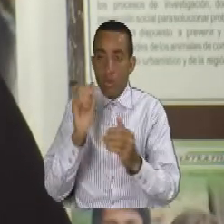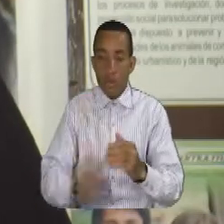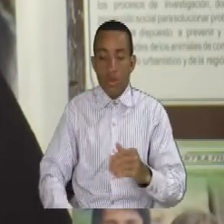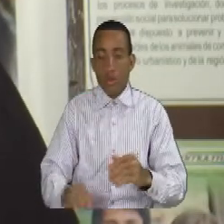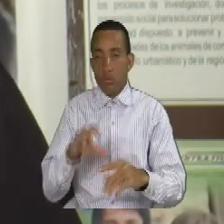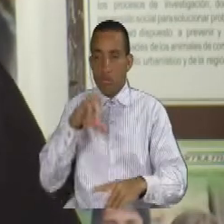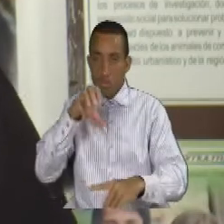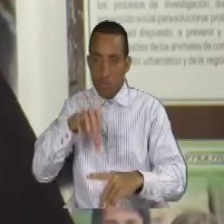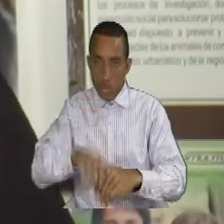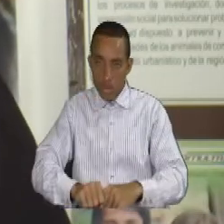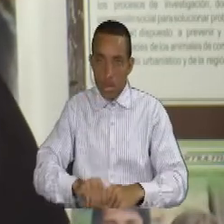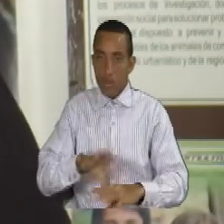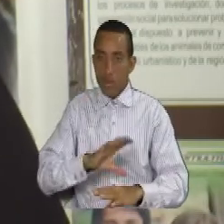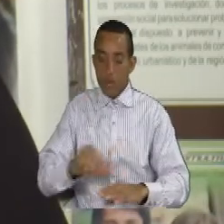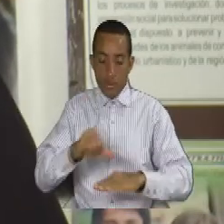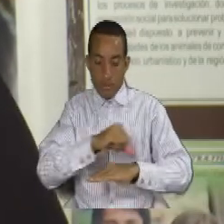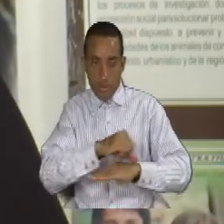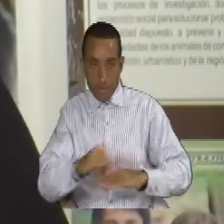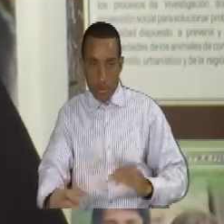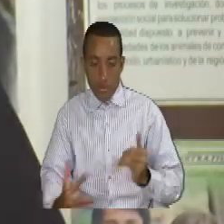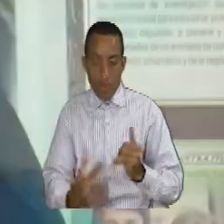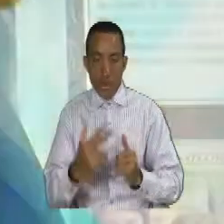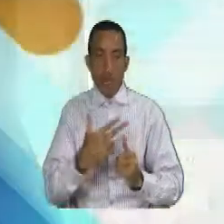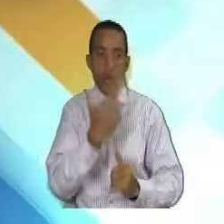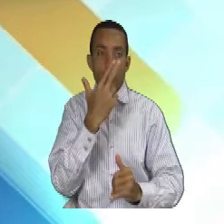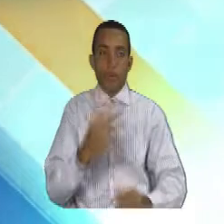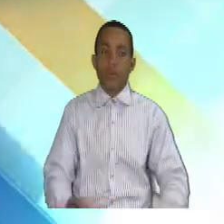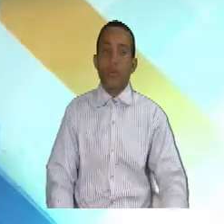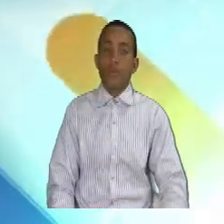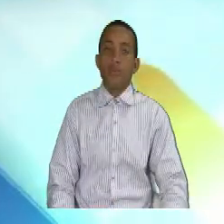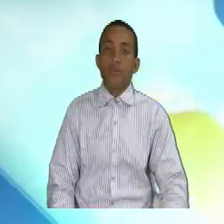y realicen su esterilización de su mascota.